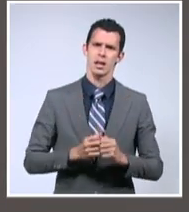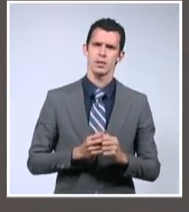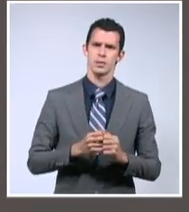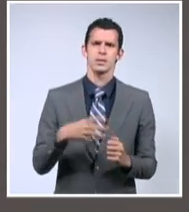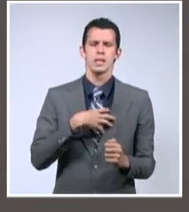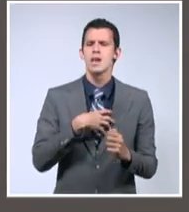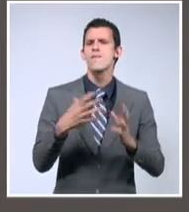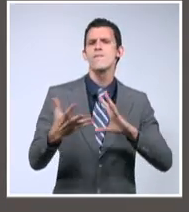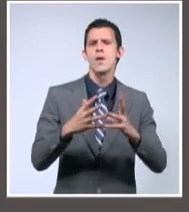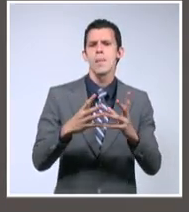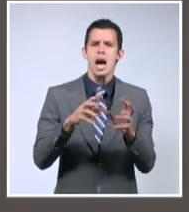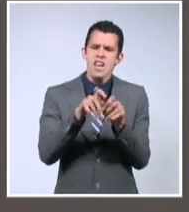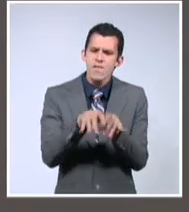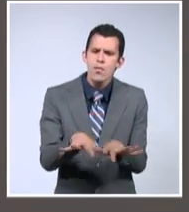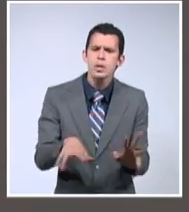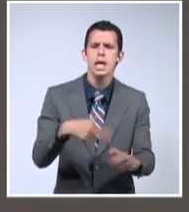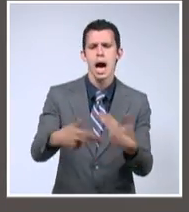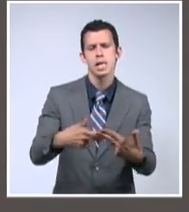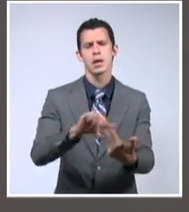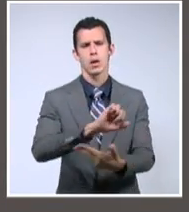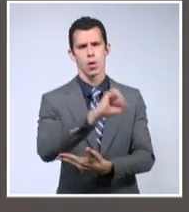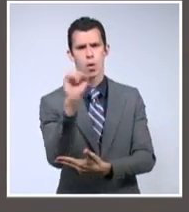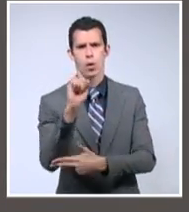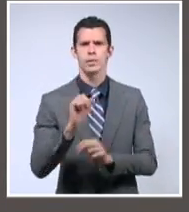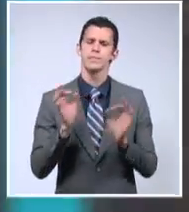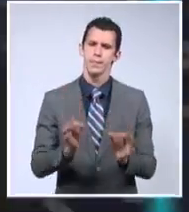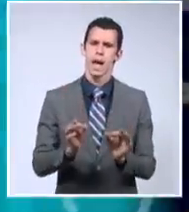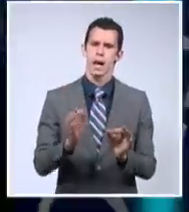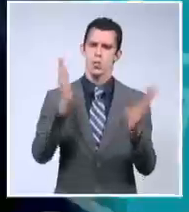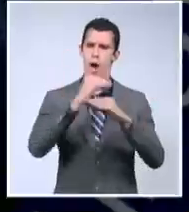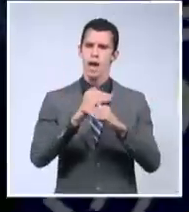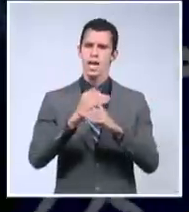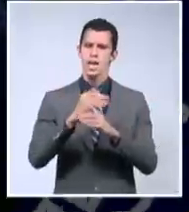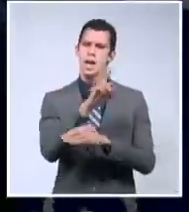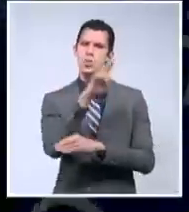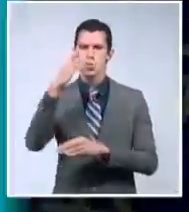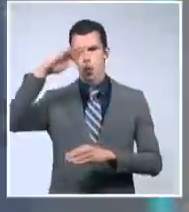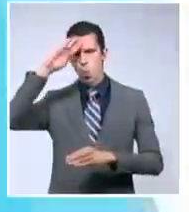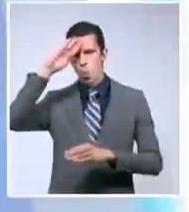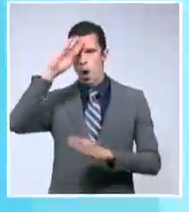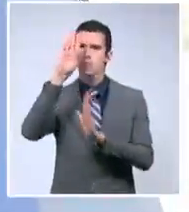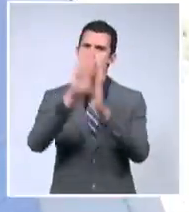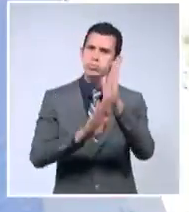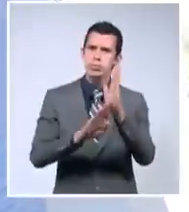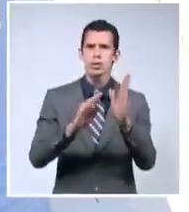no va a destruir la Revolución Cubana, pero daña la economía nacional.